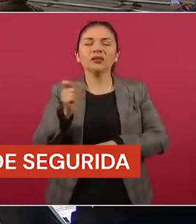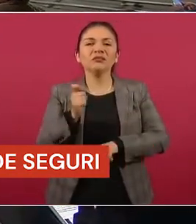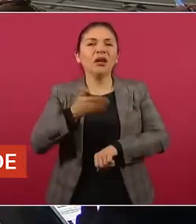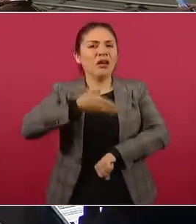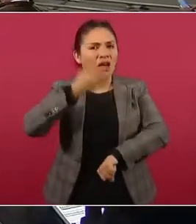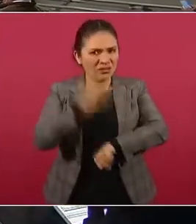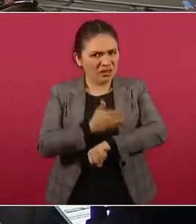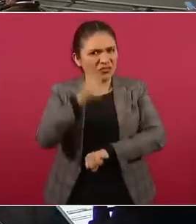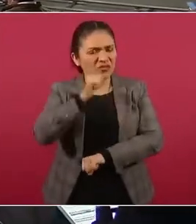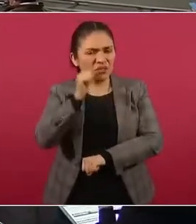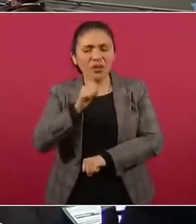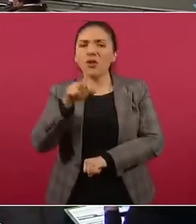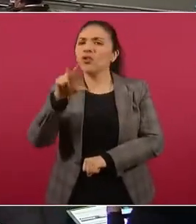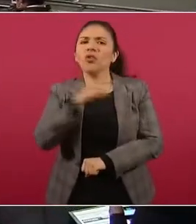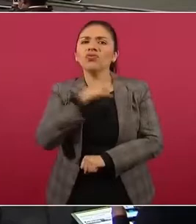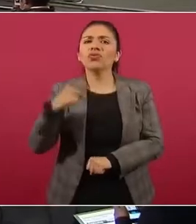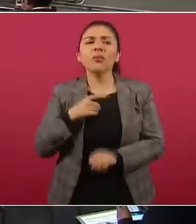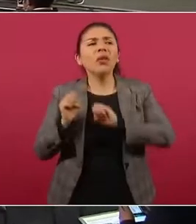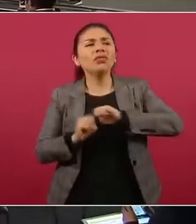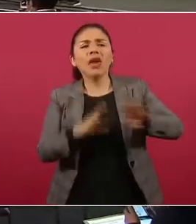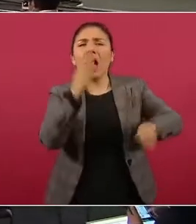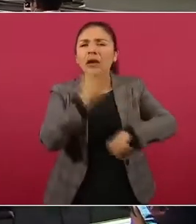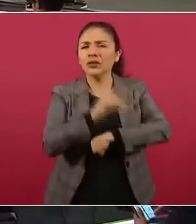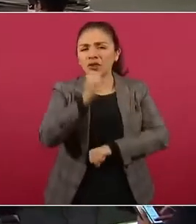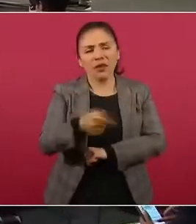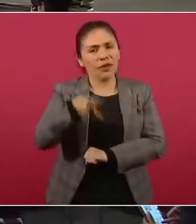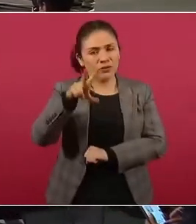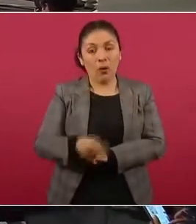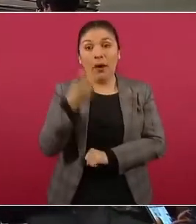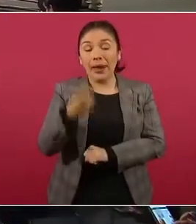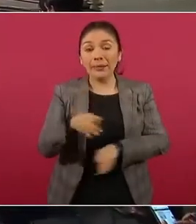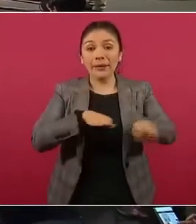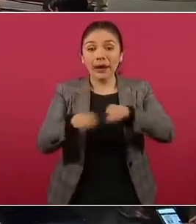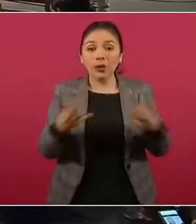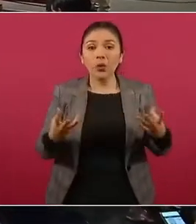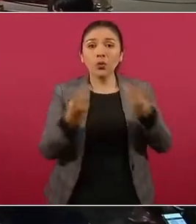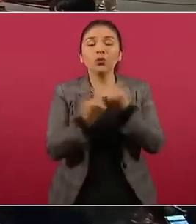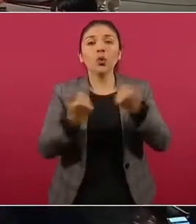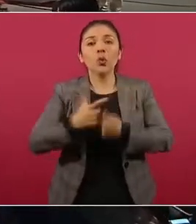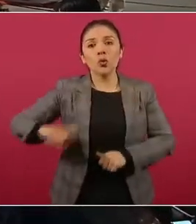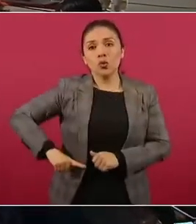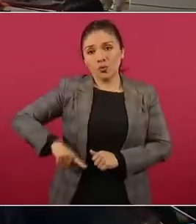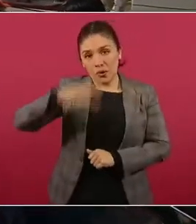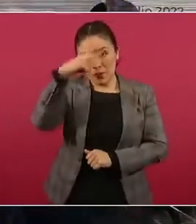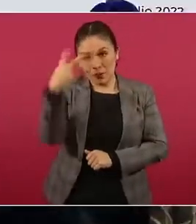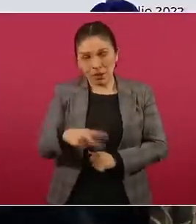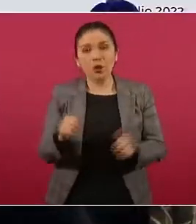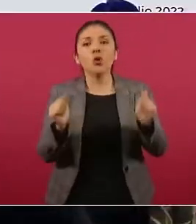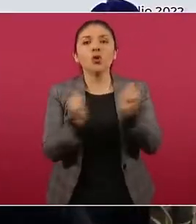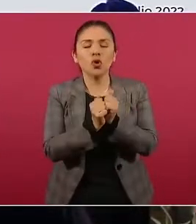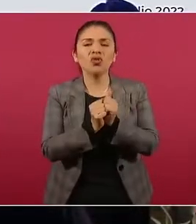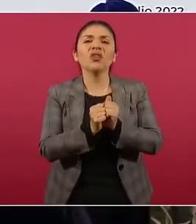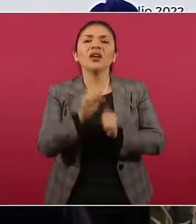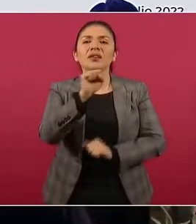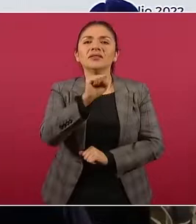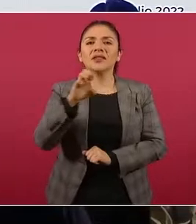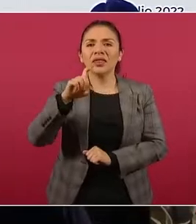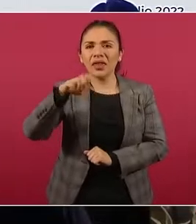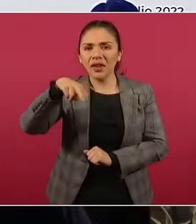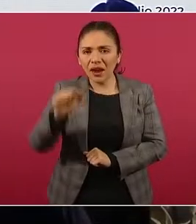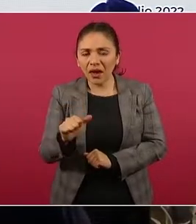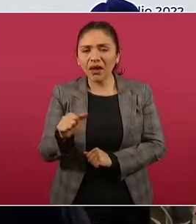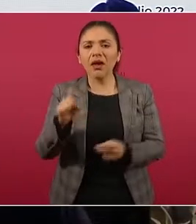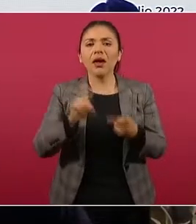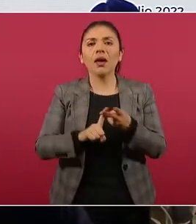Hay Crimen Sin Castigo, que es un trabajo coordinado del Gobierno de México a través de las Secretarías de la Defensa Nacional,